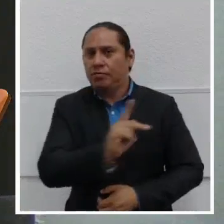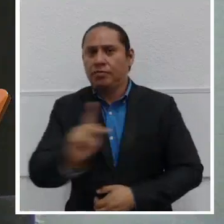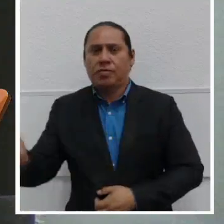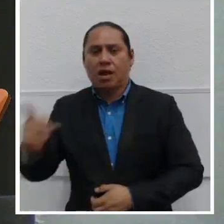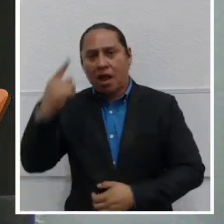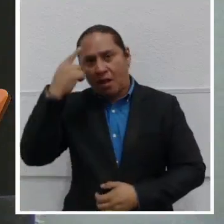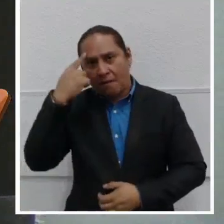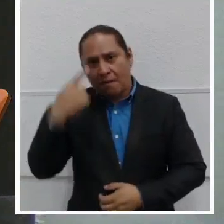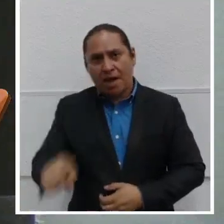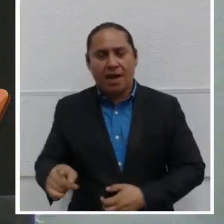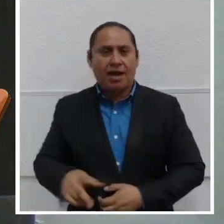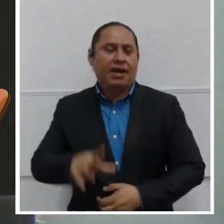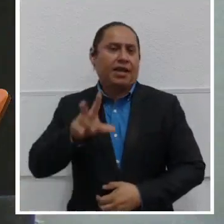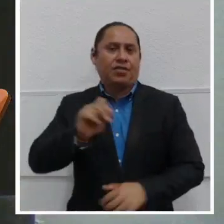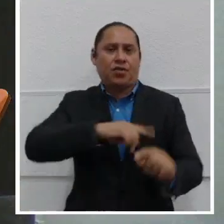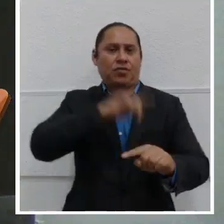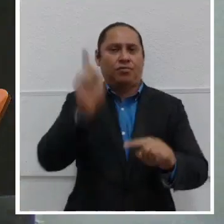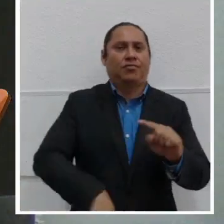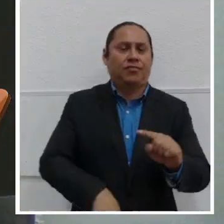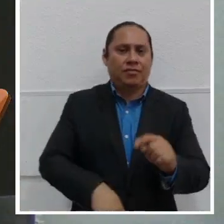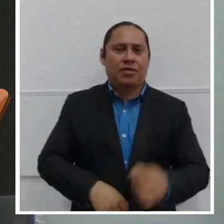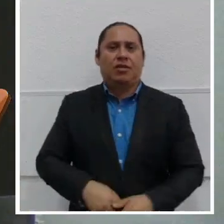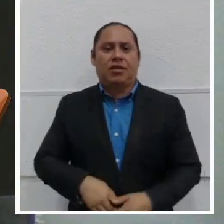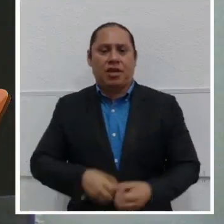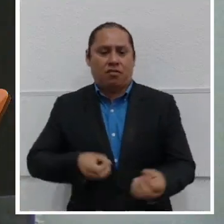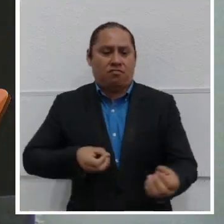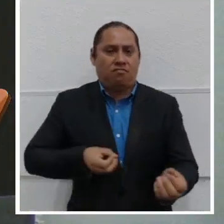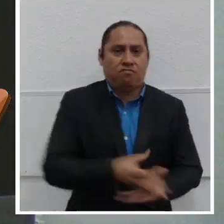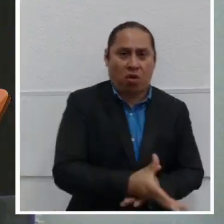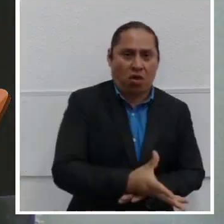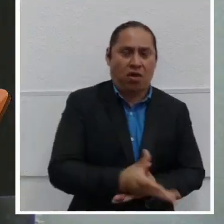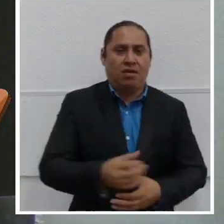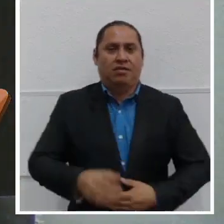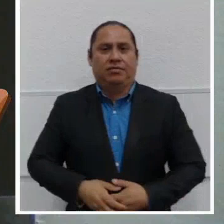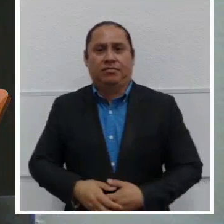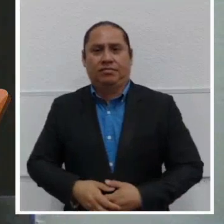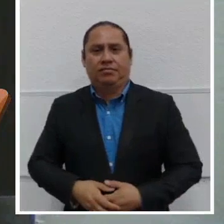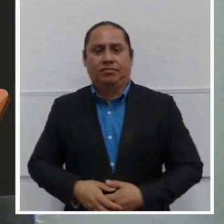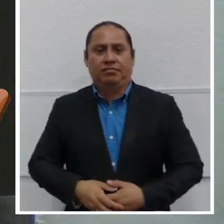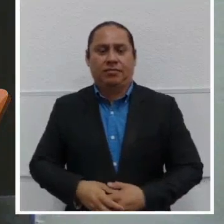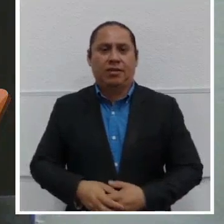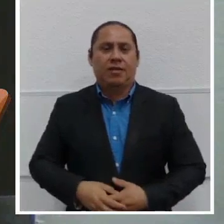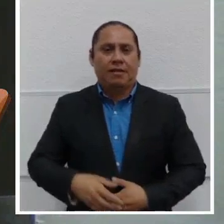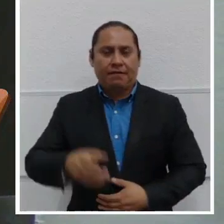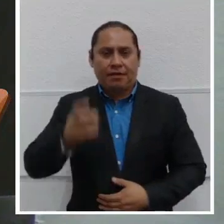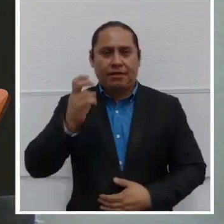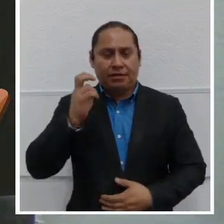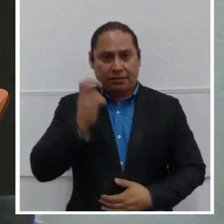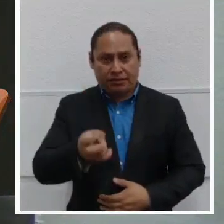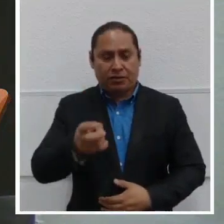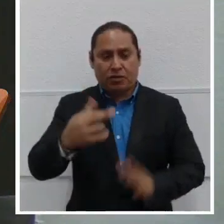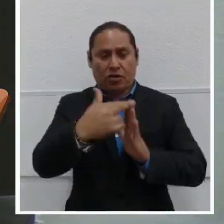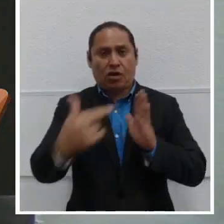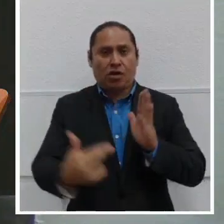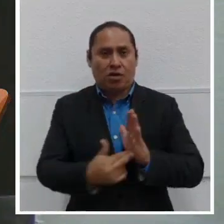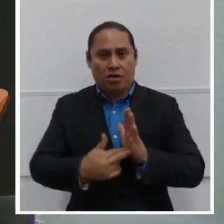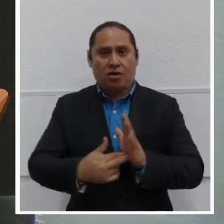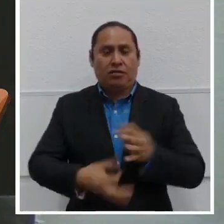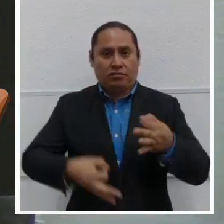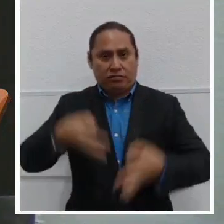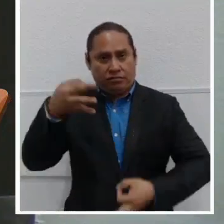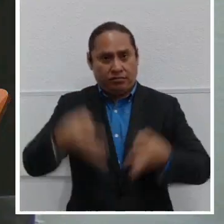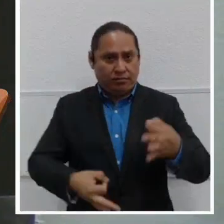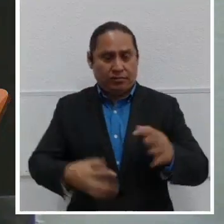que no sea punible el delito del aborto hoy por hoy en el Código Penal del Estado de Chiapas